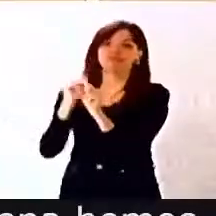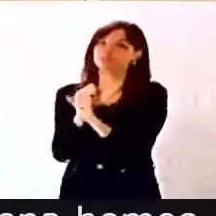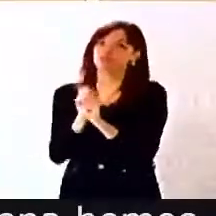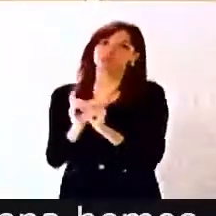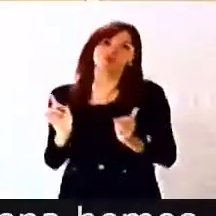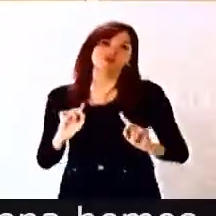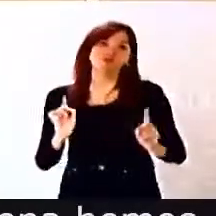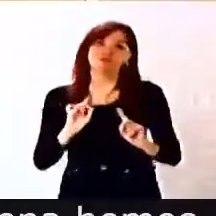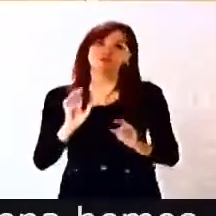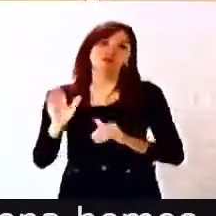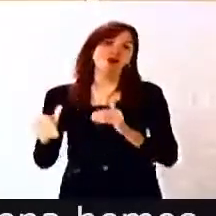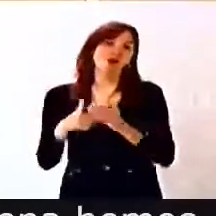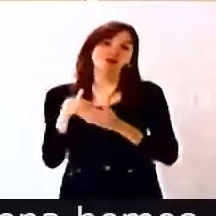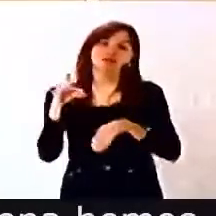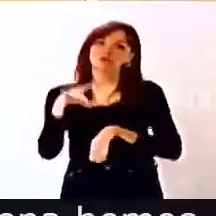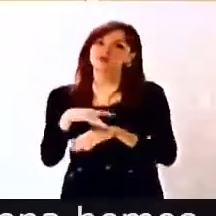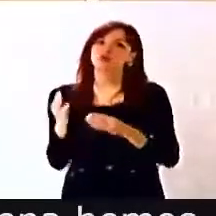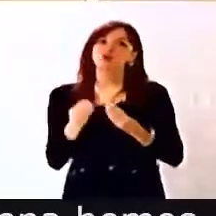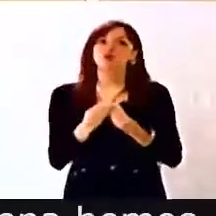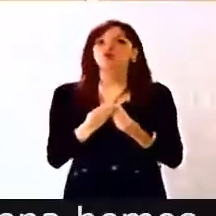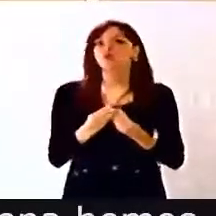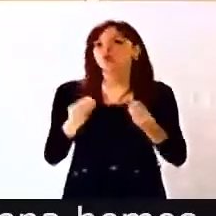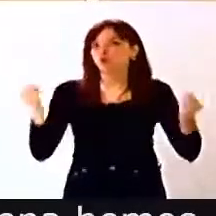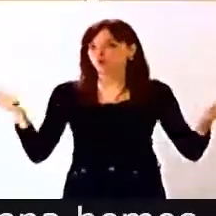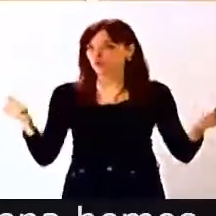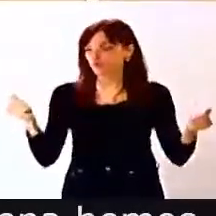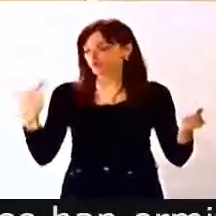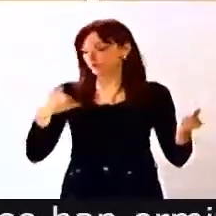sido negativos dentro de esos centros